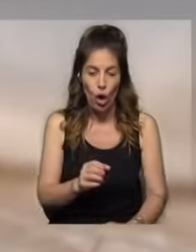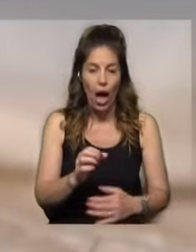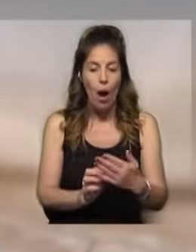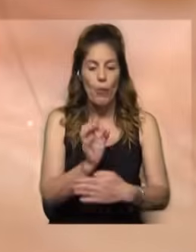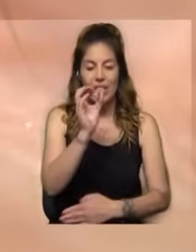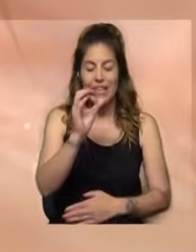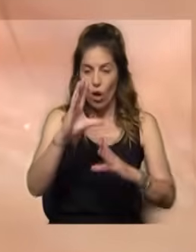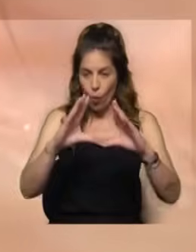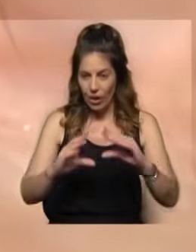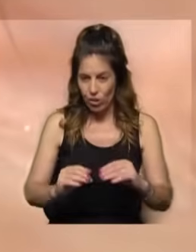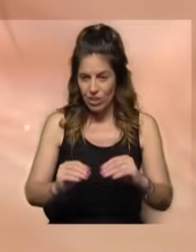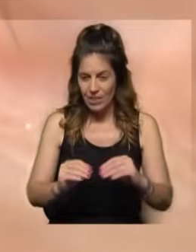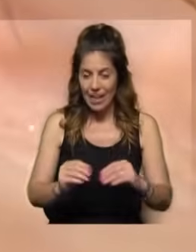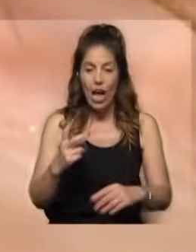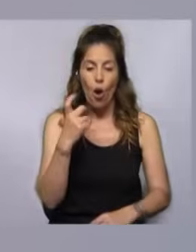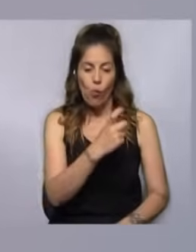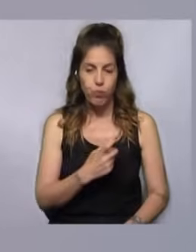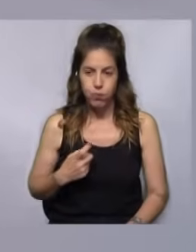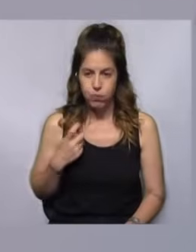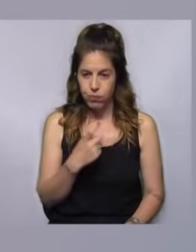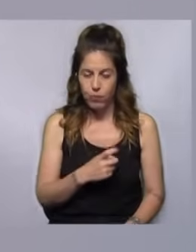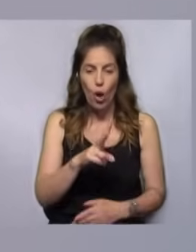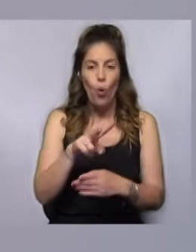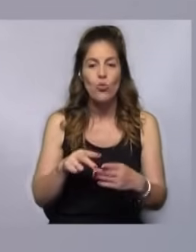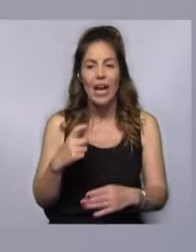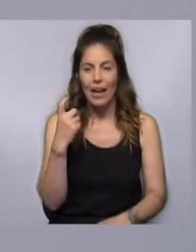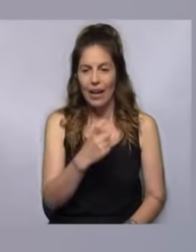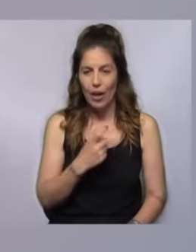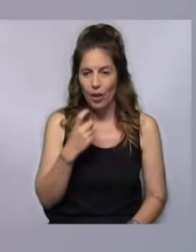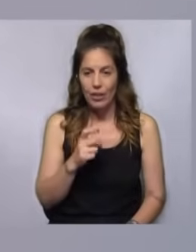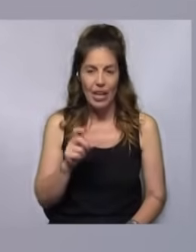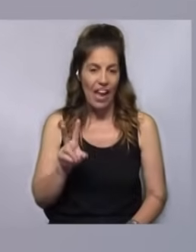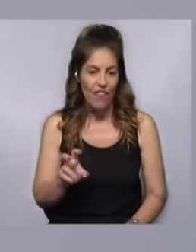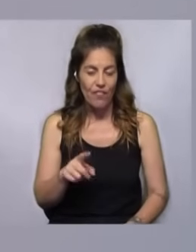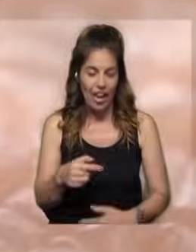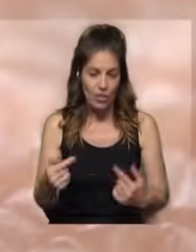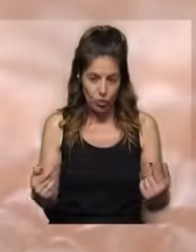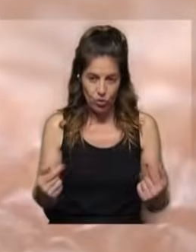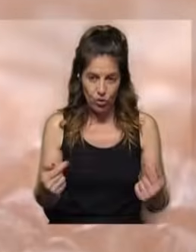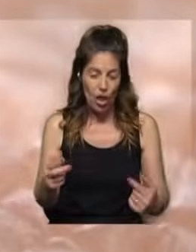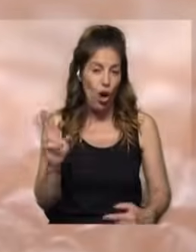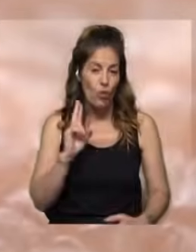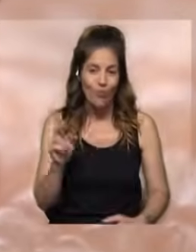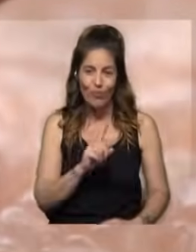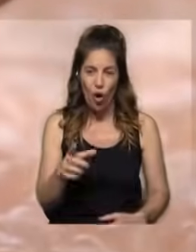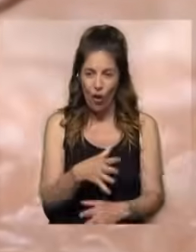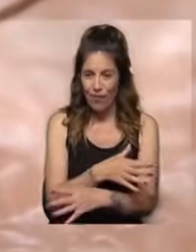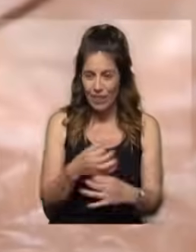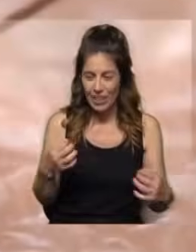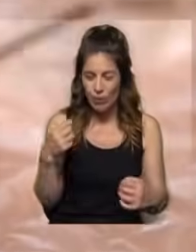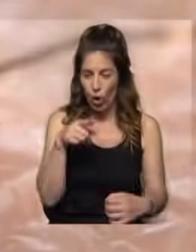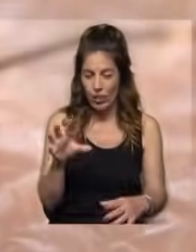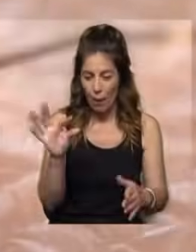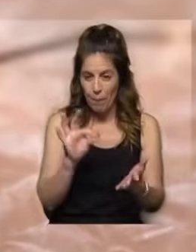anochecer usar repelente de insectos el uso de repelentes herbales o ultrasónicos no son efectivos contra la